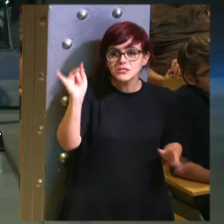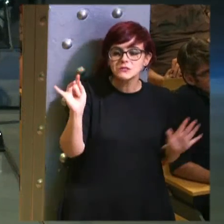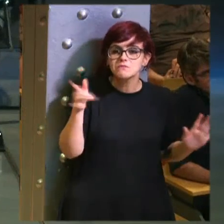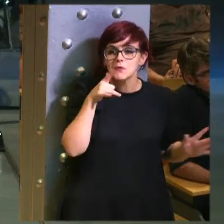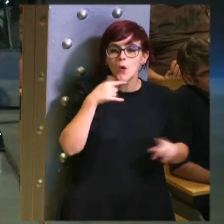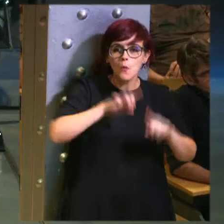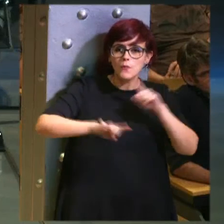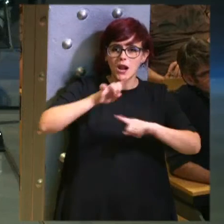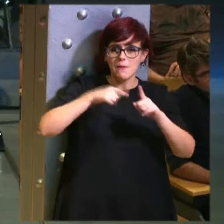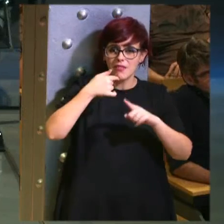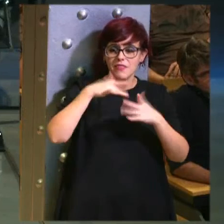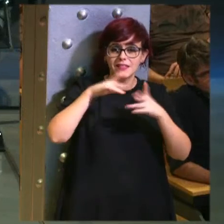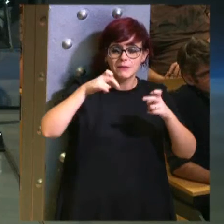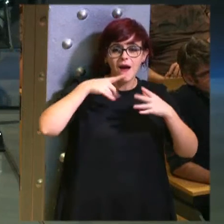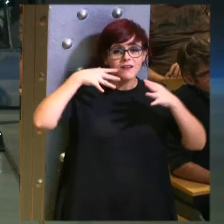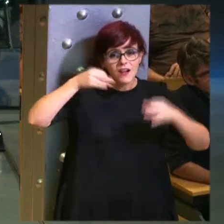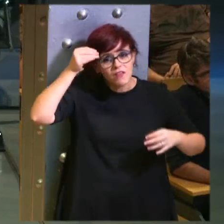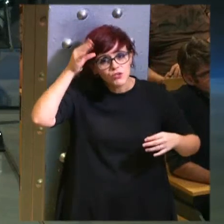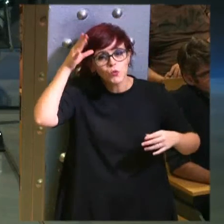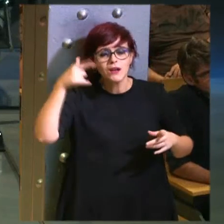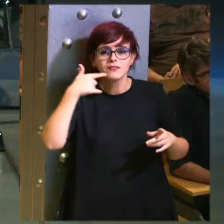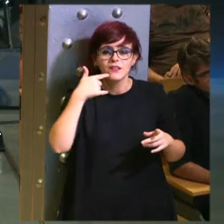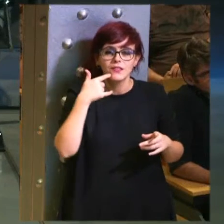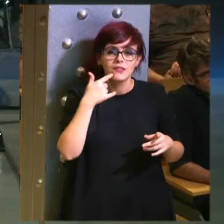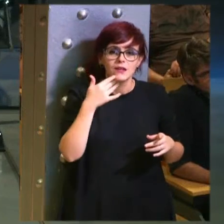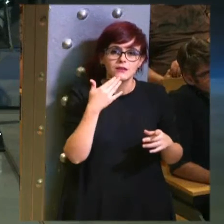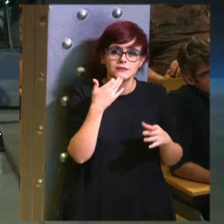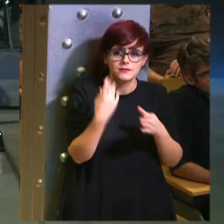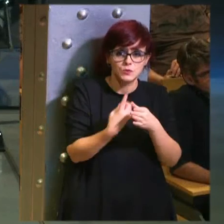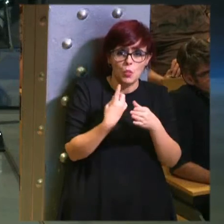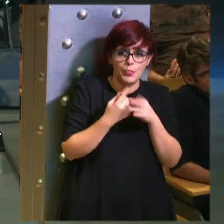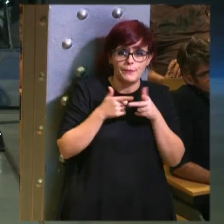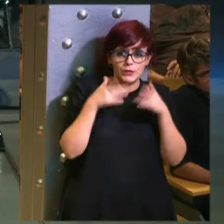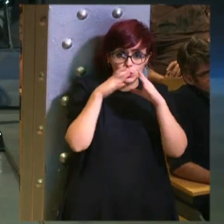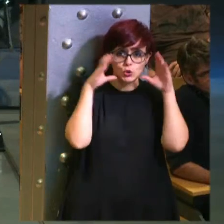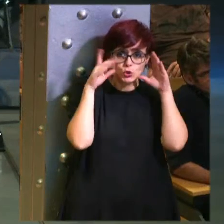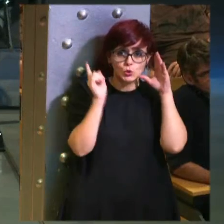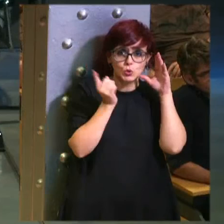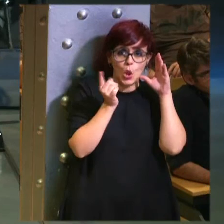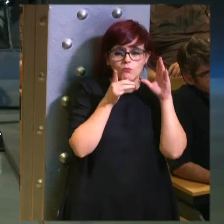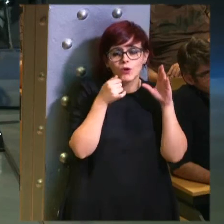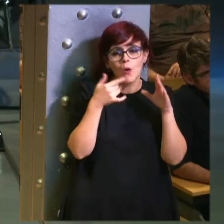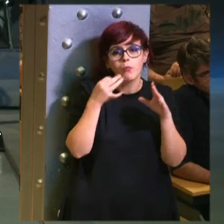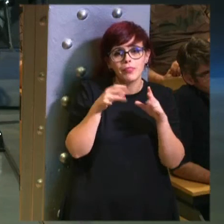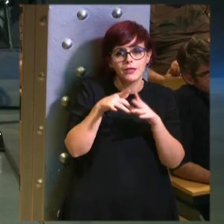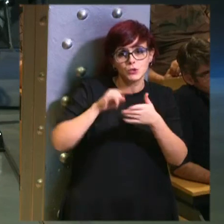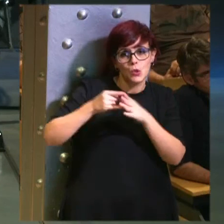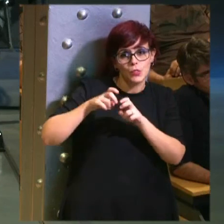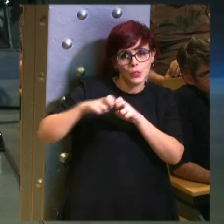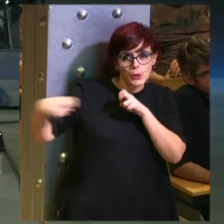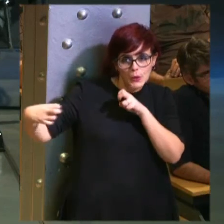esos problemas que dicen de la realidad virtual, por ejemplo, que si es asocial, pues no lo tiene por qué ser, ¿no? Y una de las soluciones puede ser ese